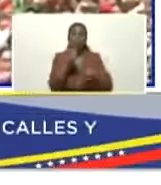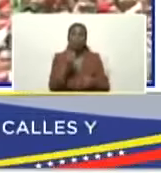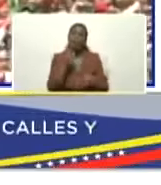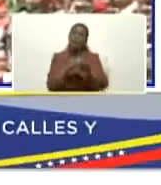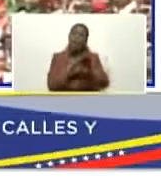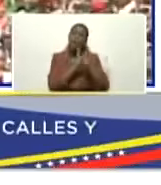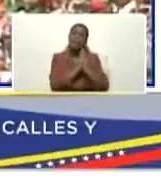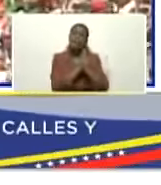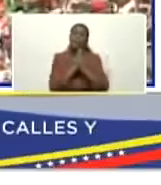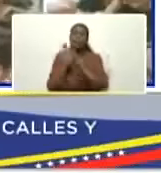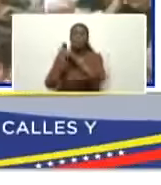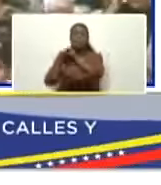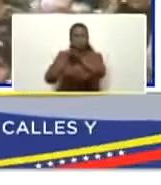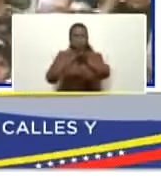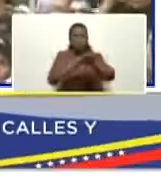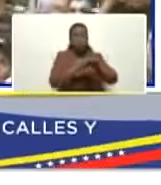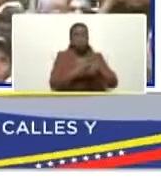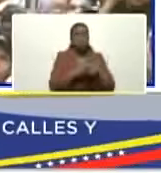pidiendo